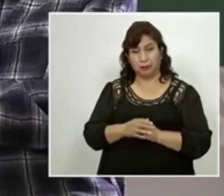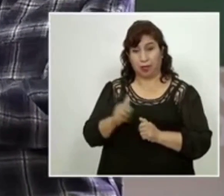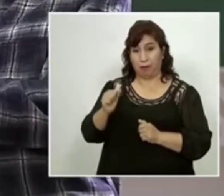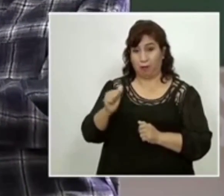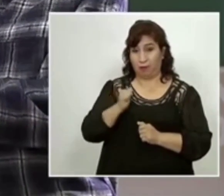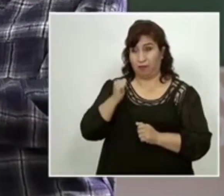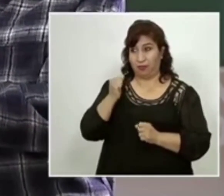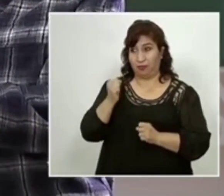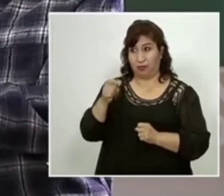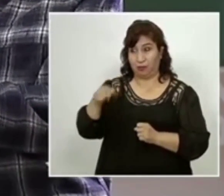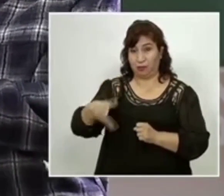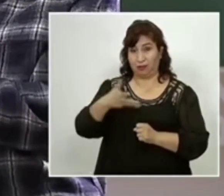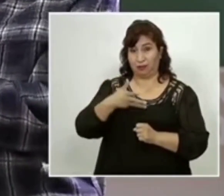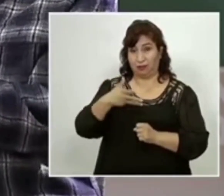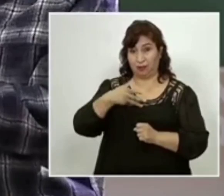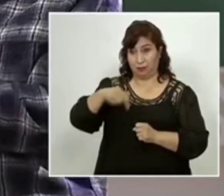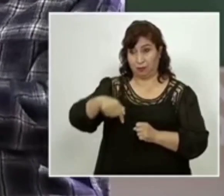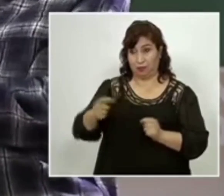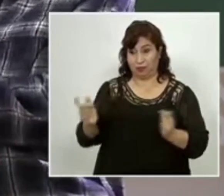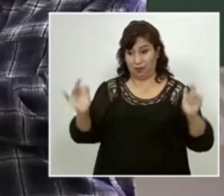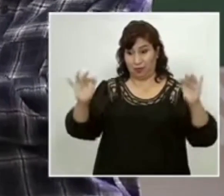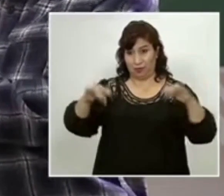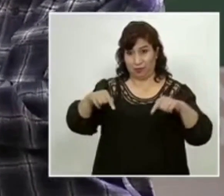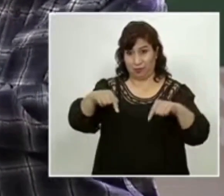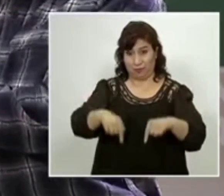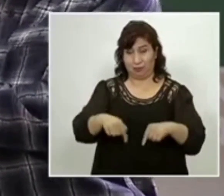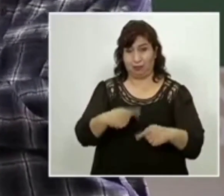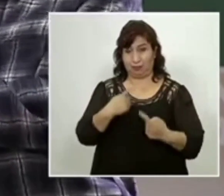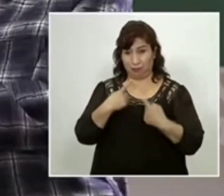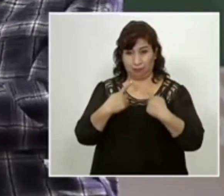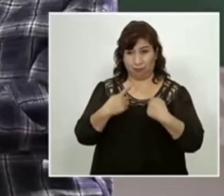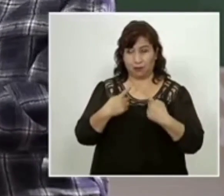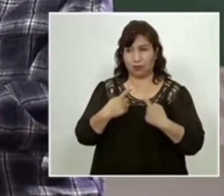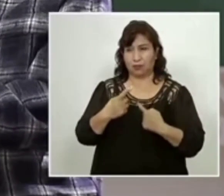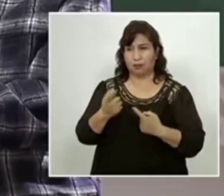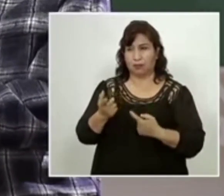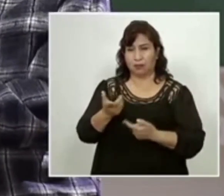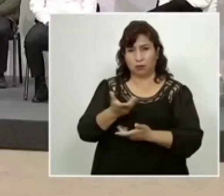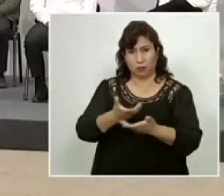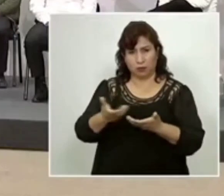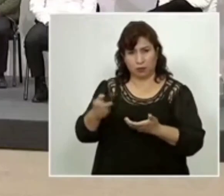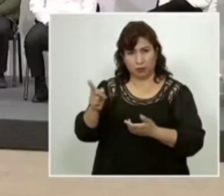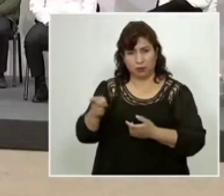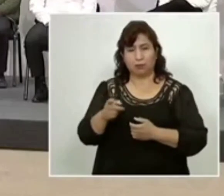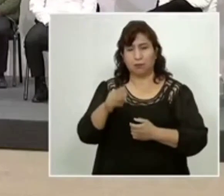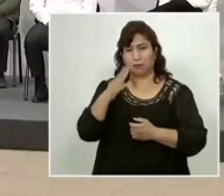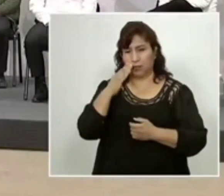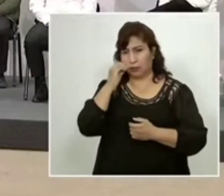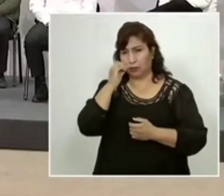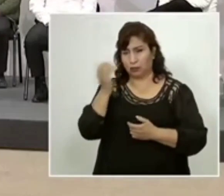Aprovechando de que estamos aquí, Adriana, hablen con Martín, porque